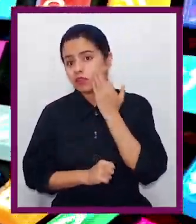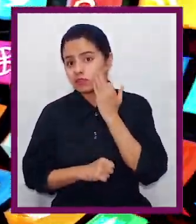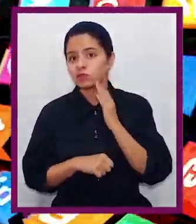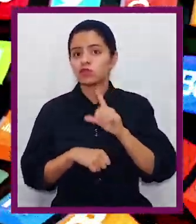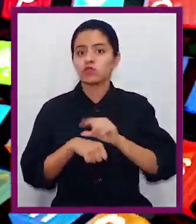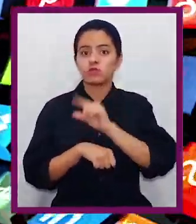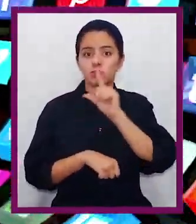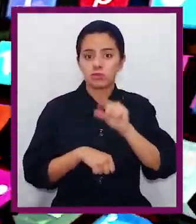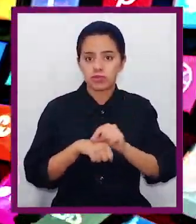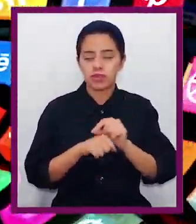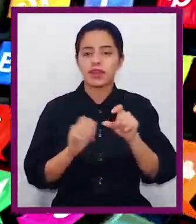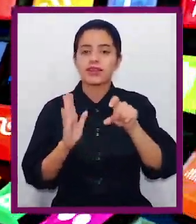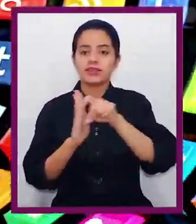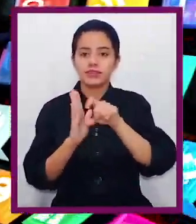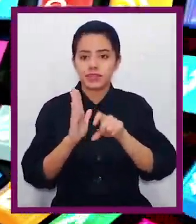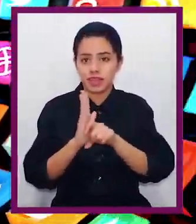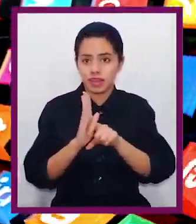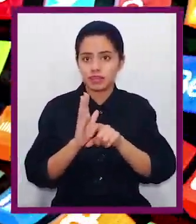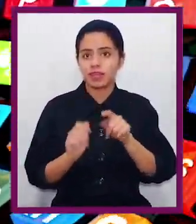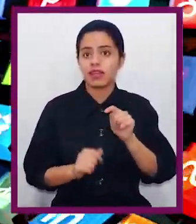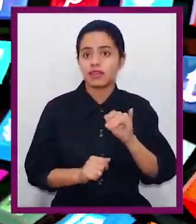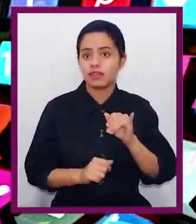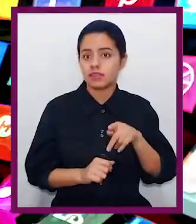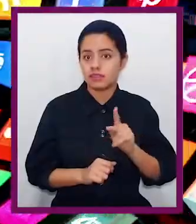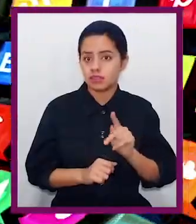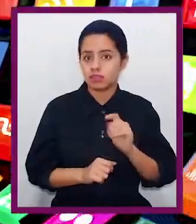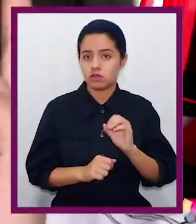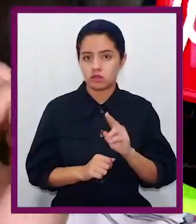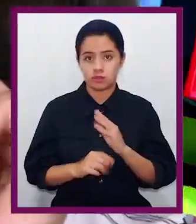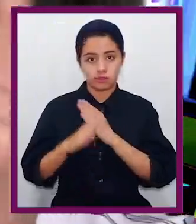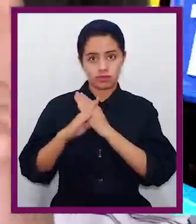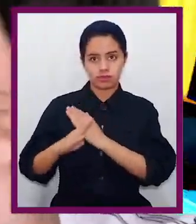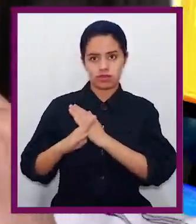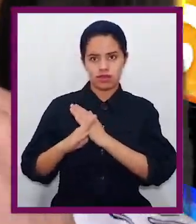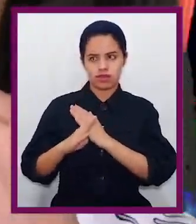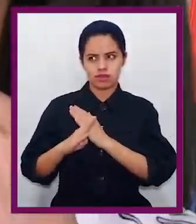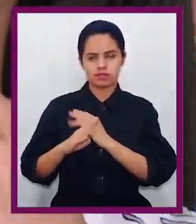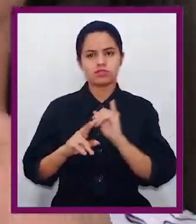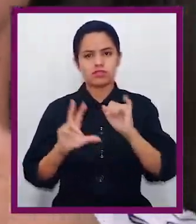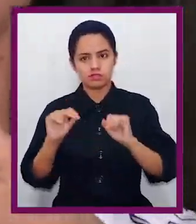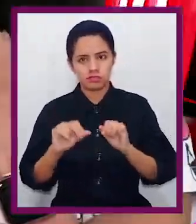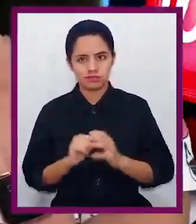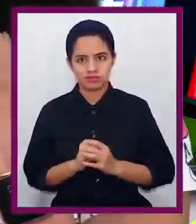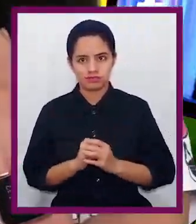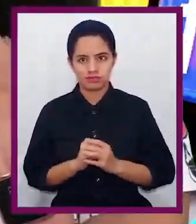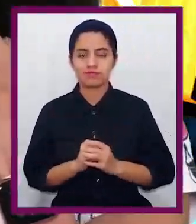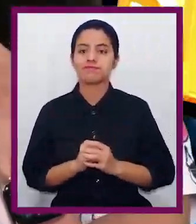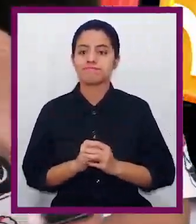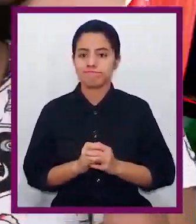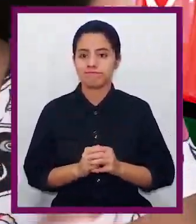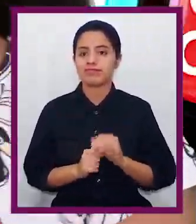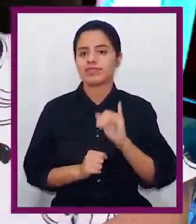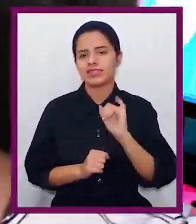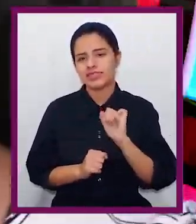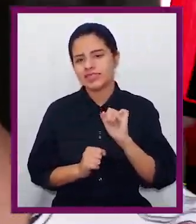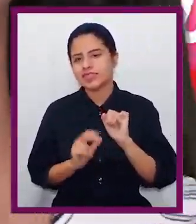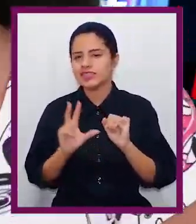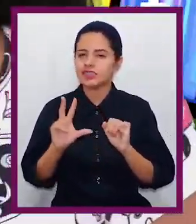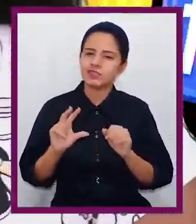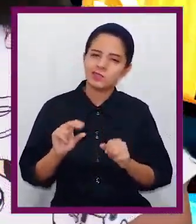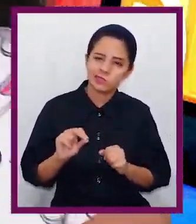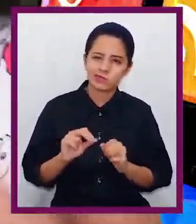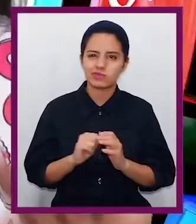Facebook, Twitter, Instagram, TikTok tienen censura, ¿no? Esa es una muy buena pregunta. Y la respuesta es sí y